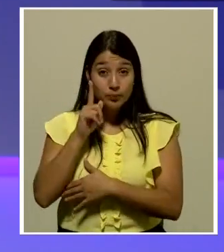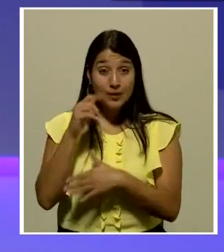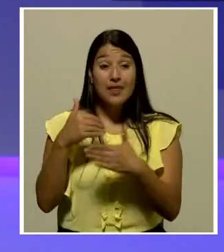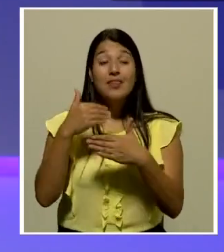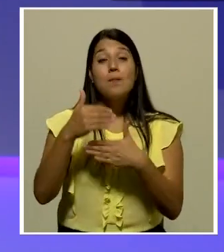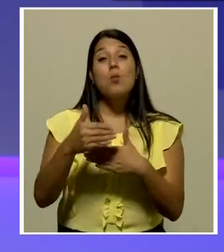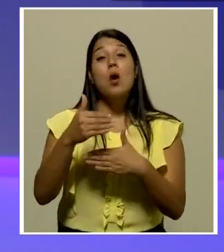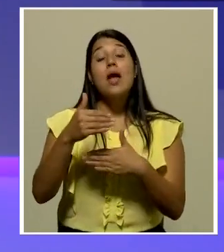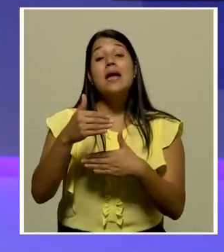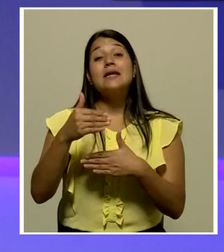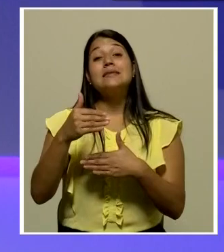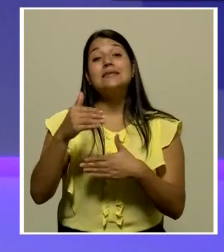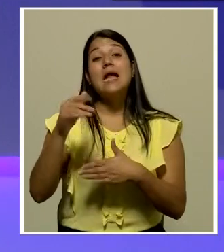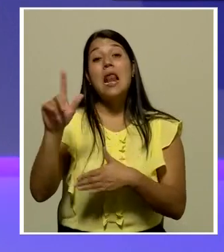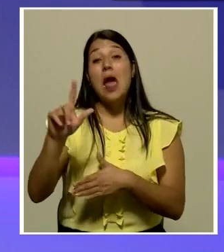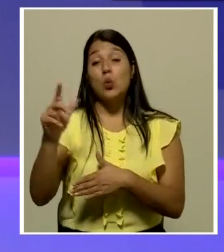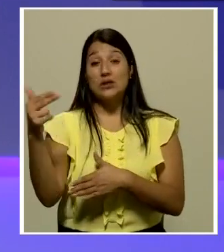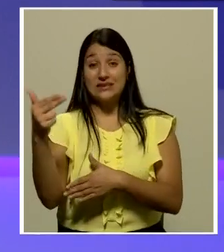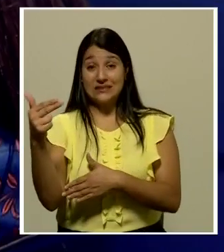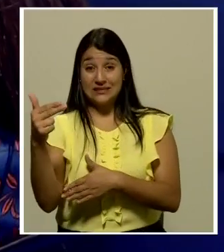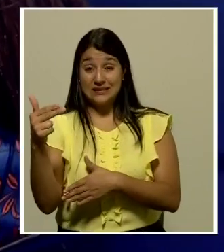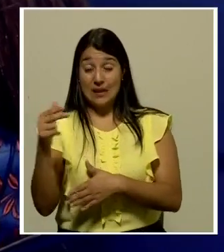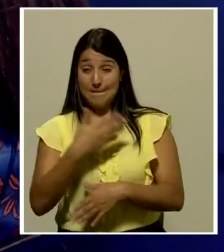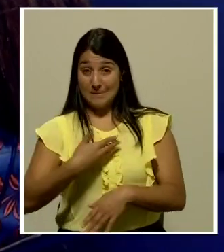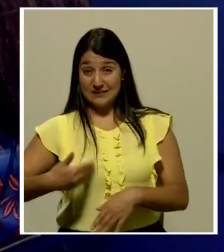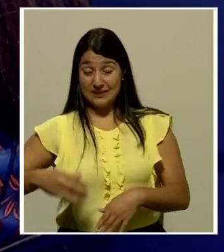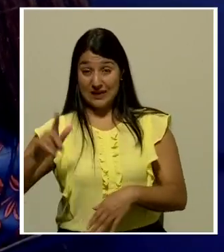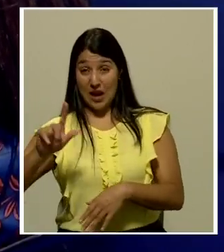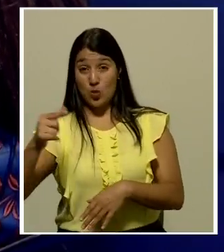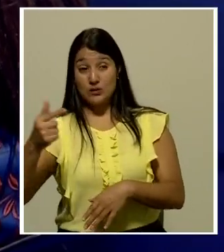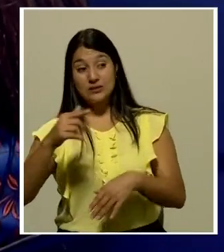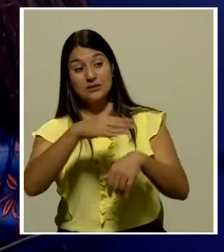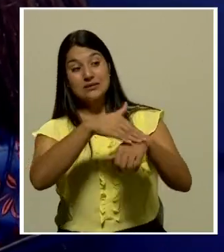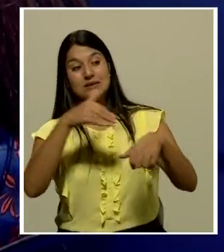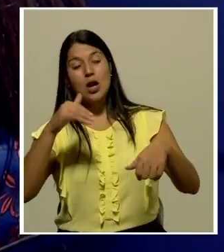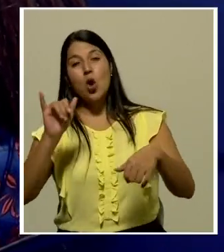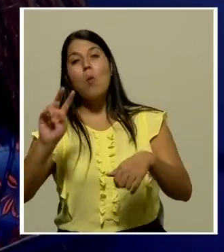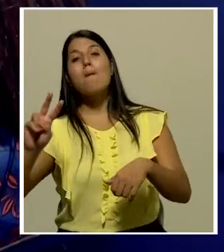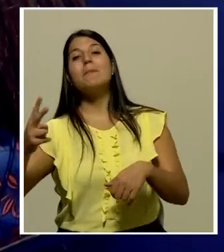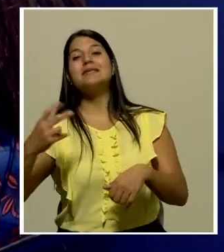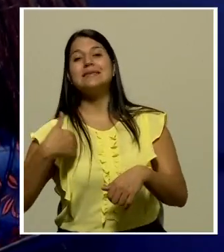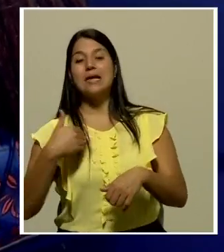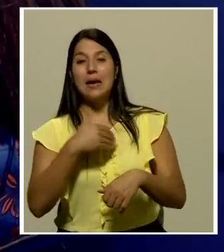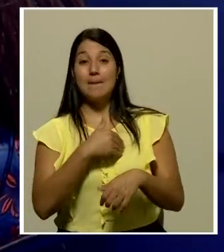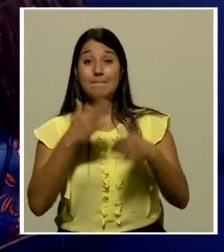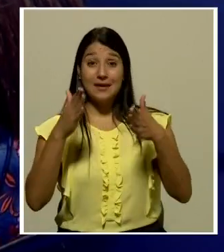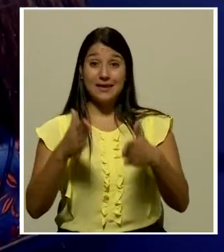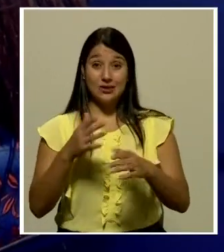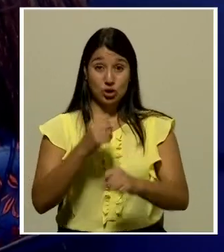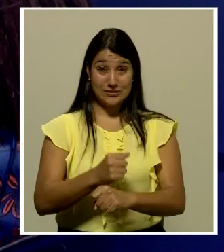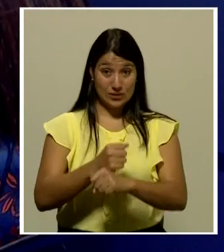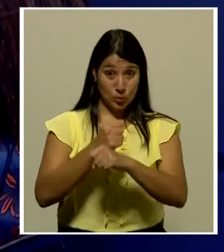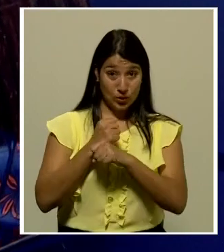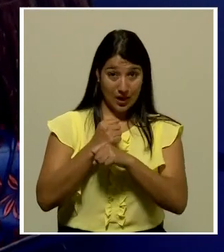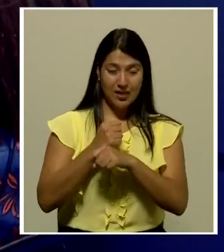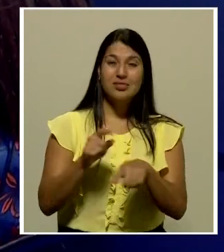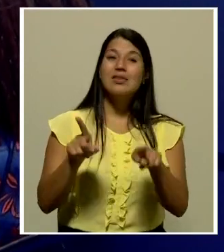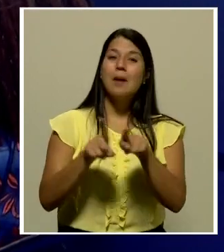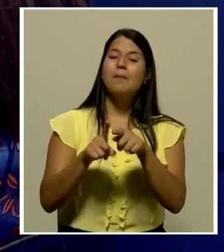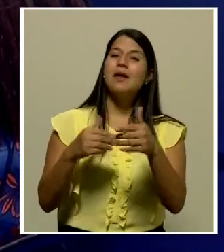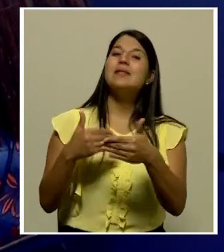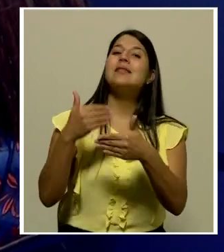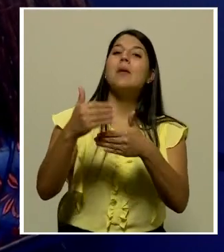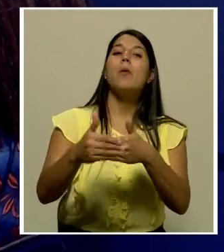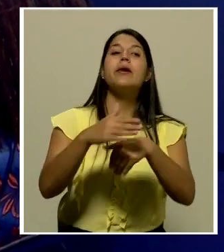Laura Chinchilla lo incorpora a su equipo como viceministro inicialmente de Seguridad. Estuvo posteriormente en